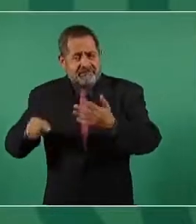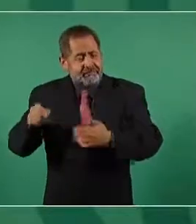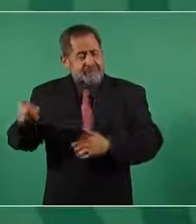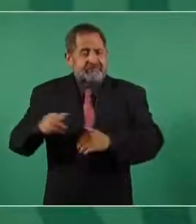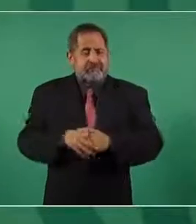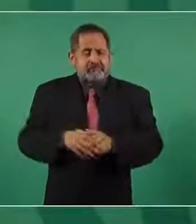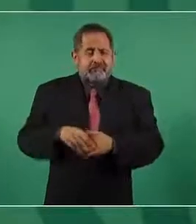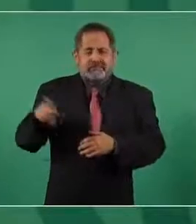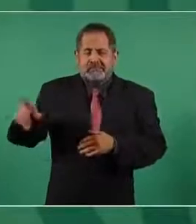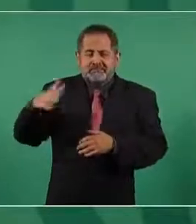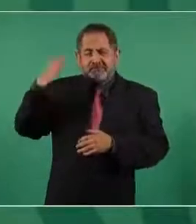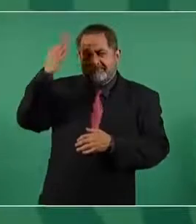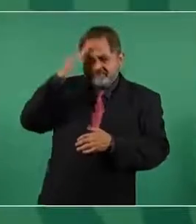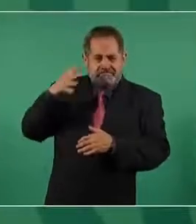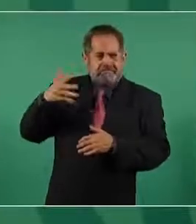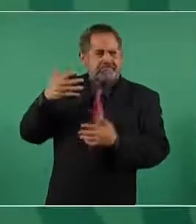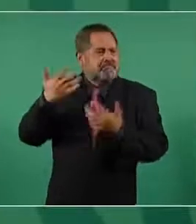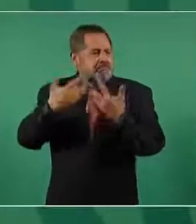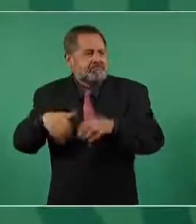la logística